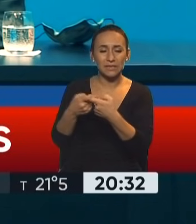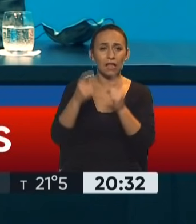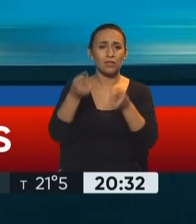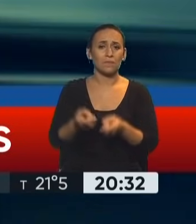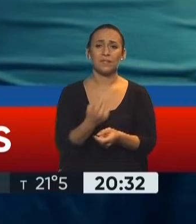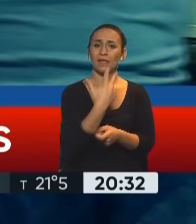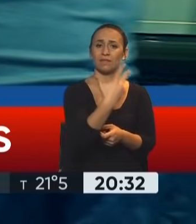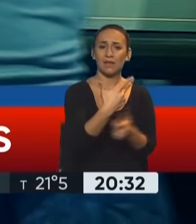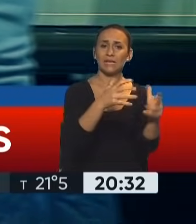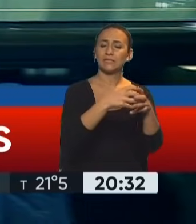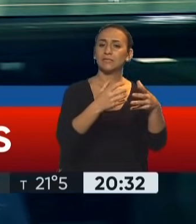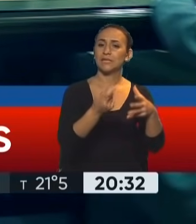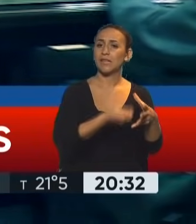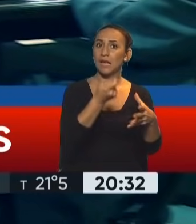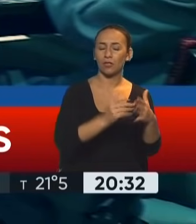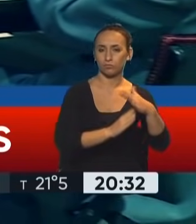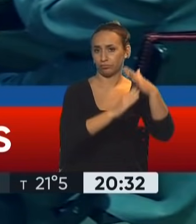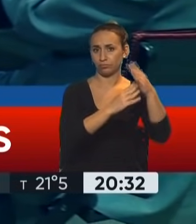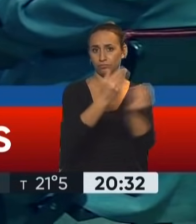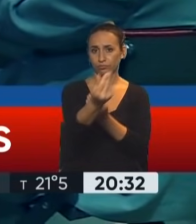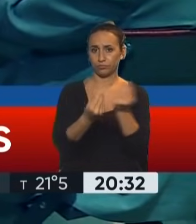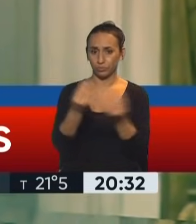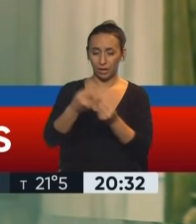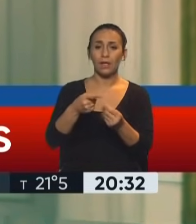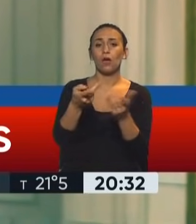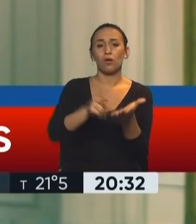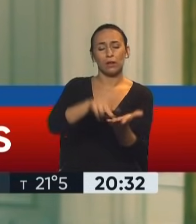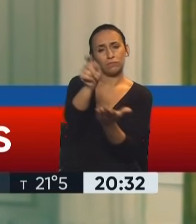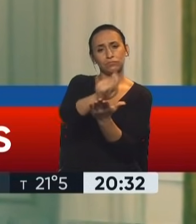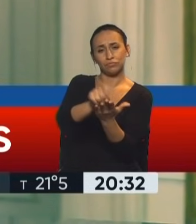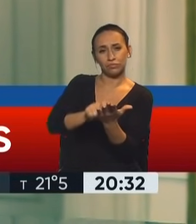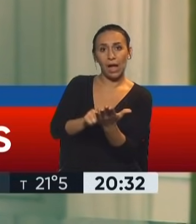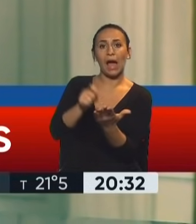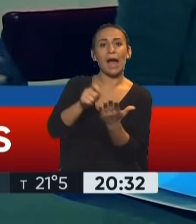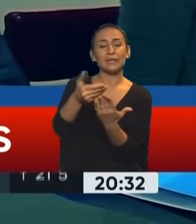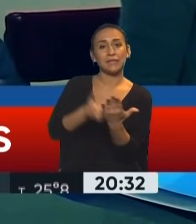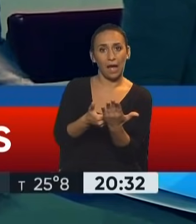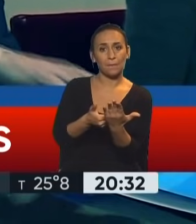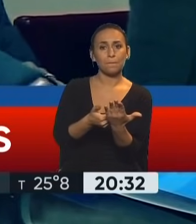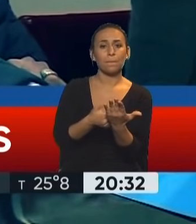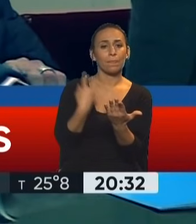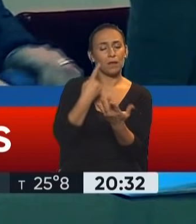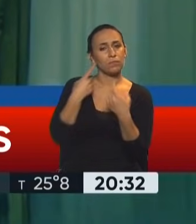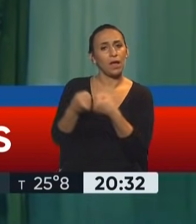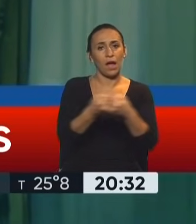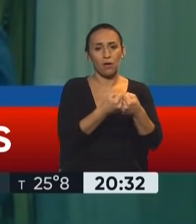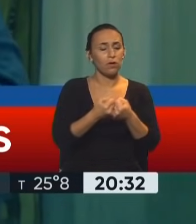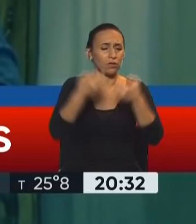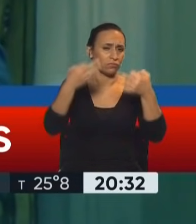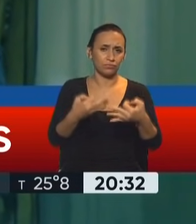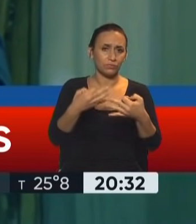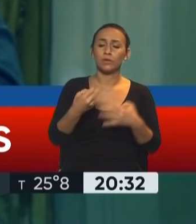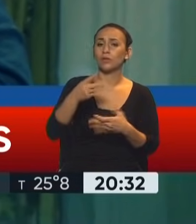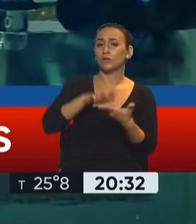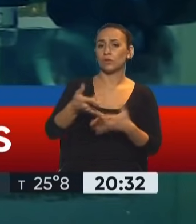3 centrales sindicales, en la que se rubricó el acta por la que llegamos a un acuerdo por la fijación del salario mínimo